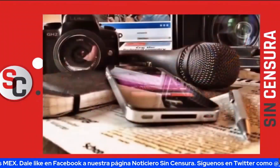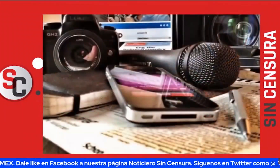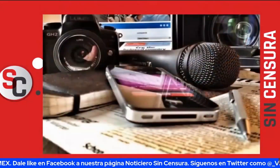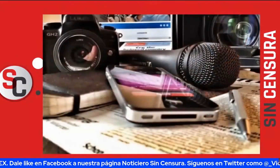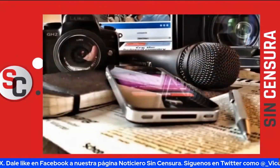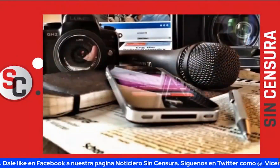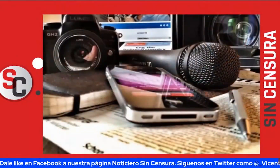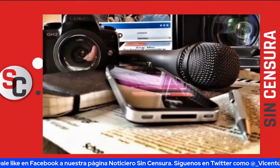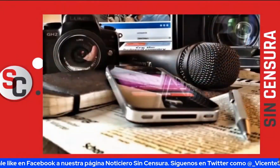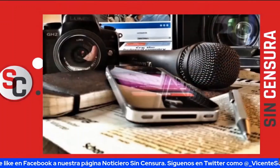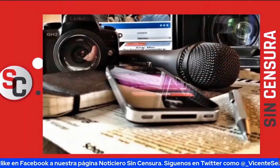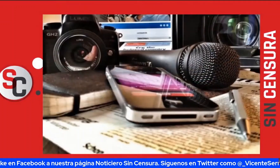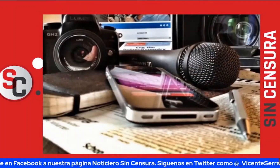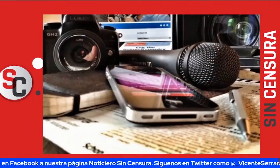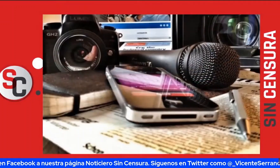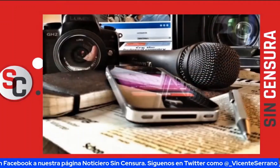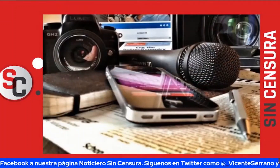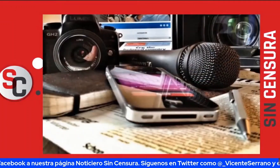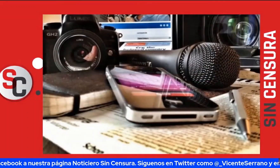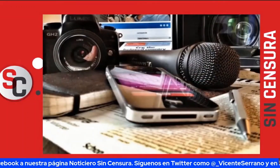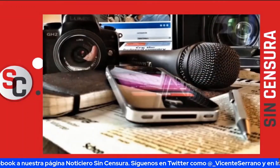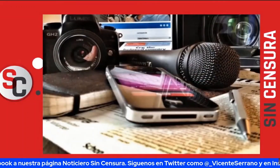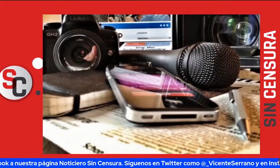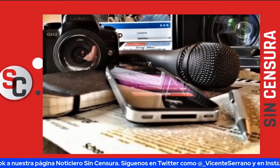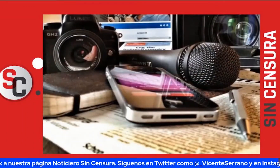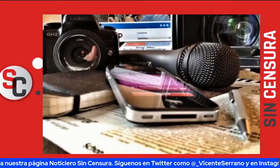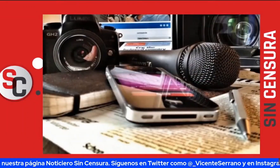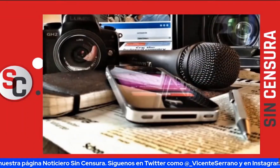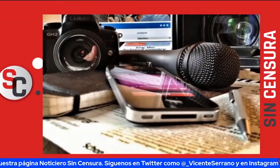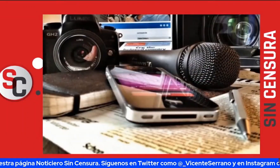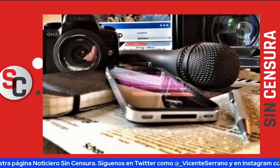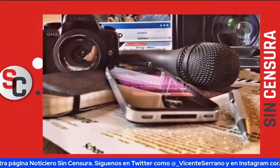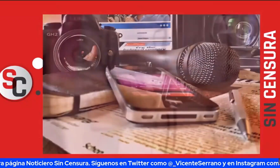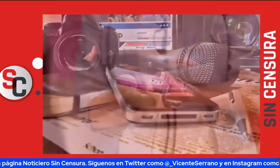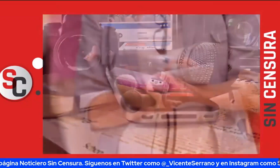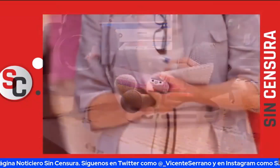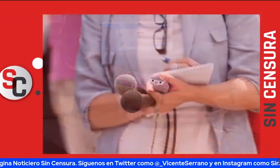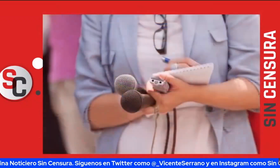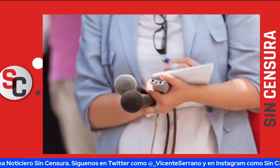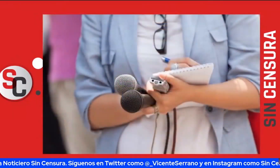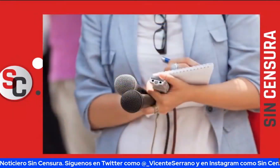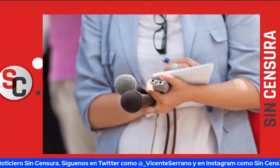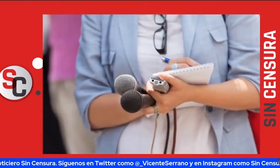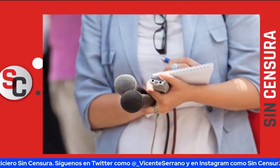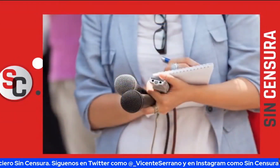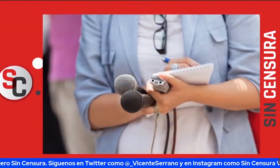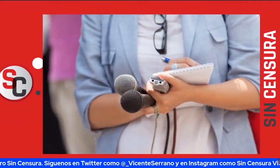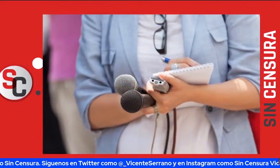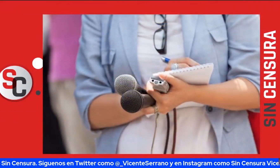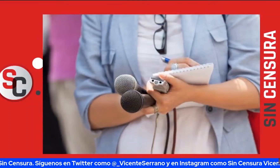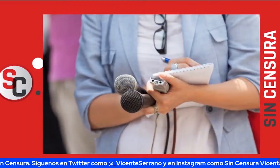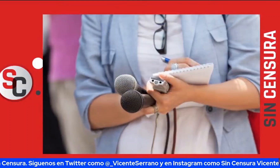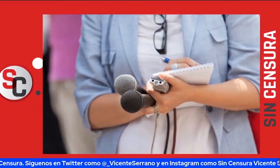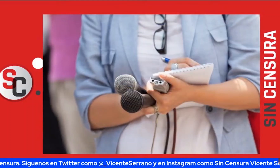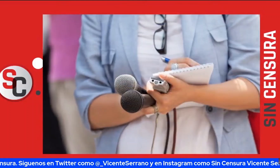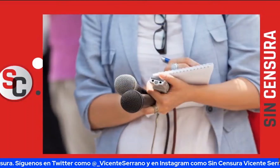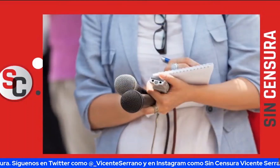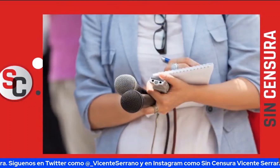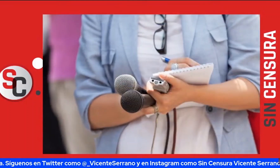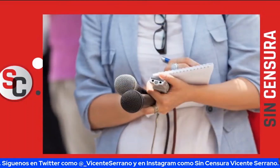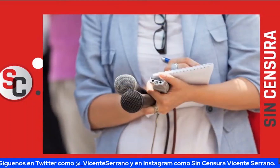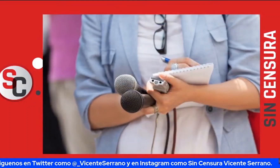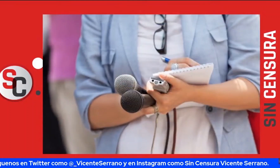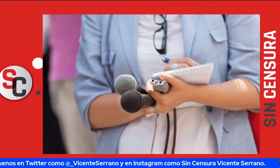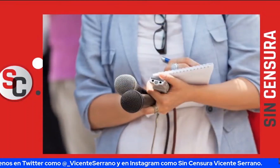contigo. Cuando el presidente sacó por primera ocasión esta imagen en donde una persona le